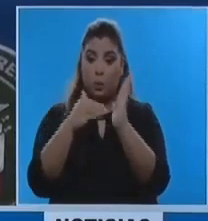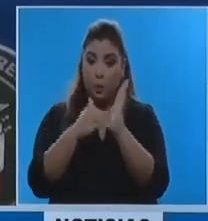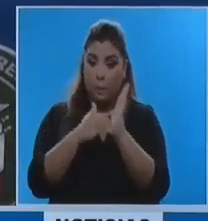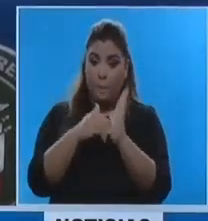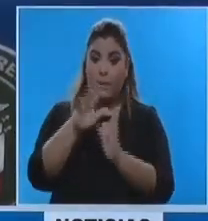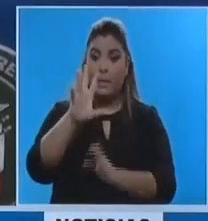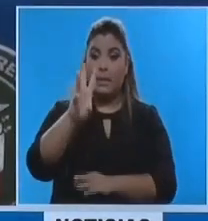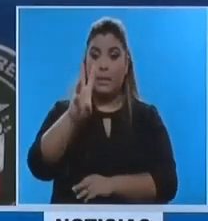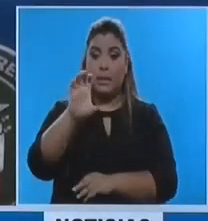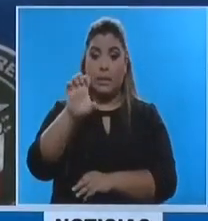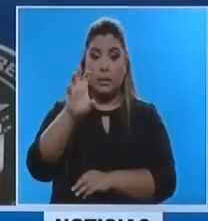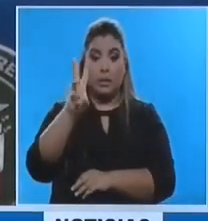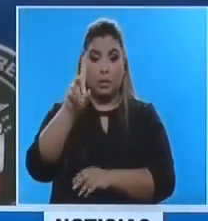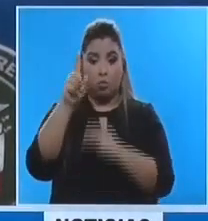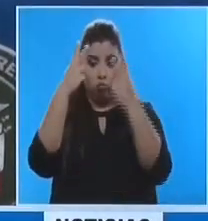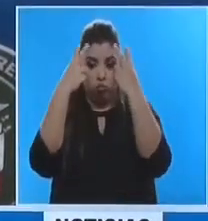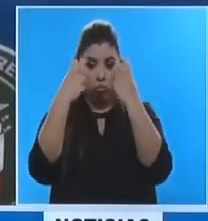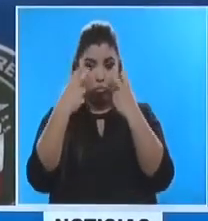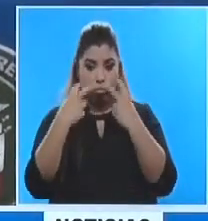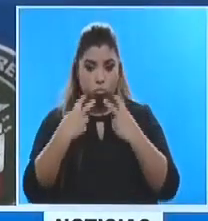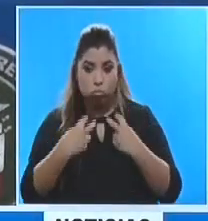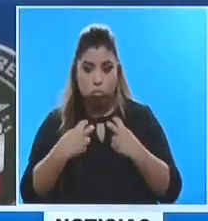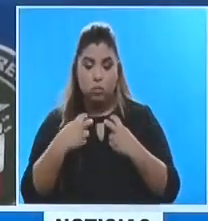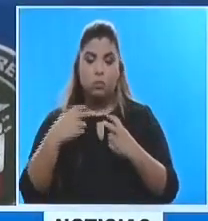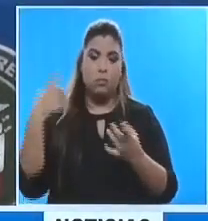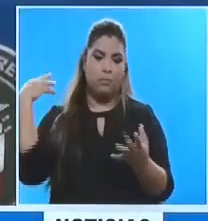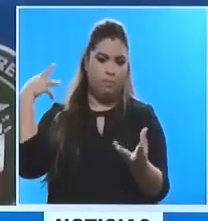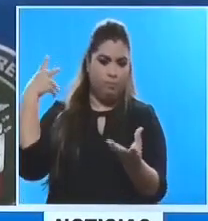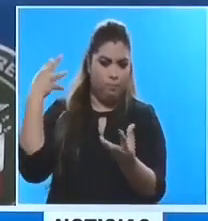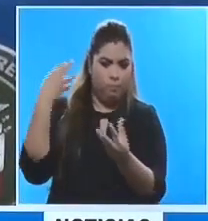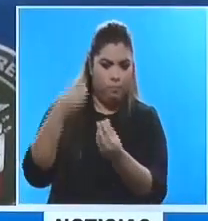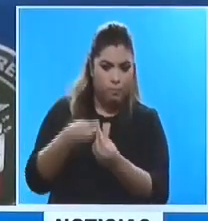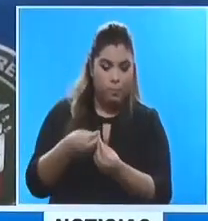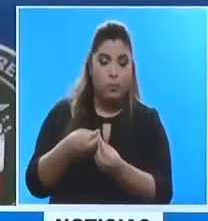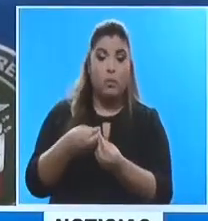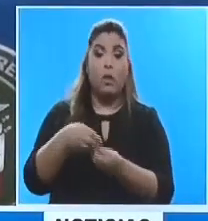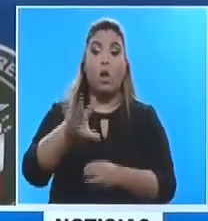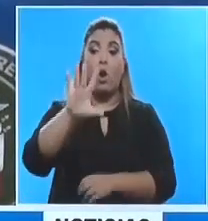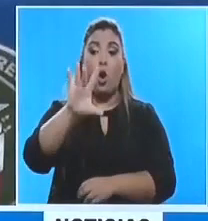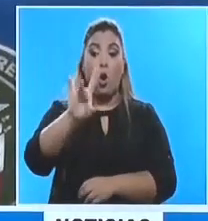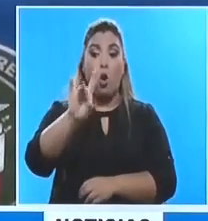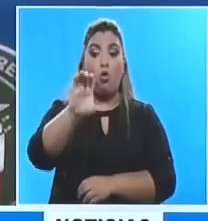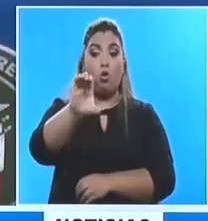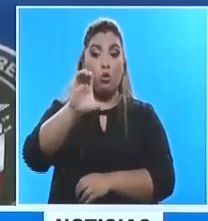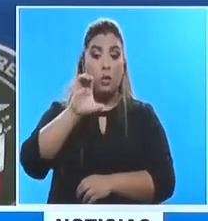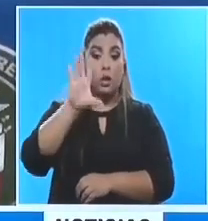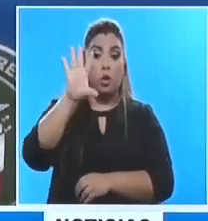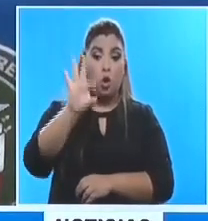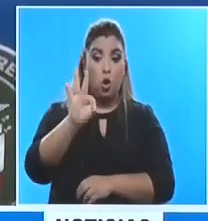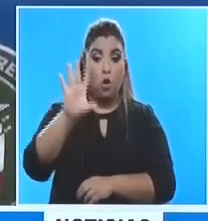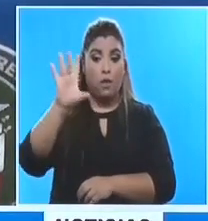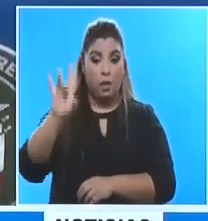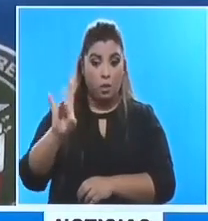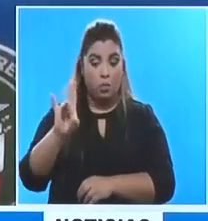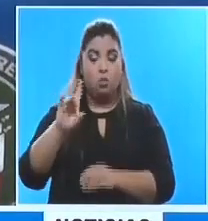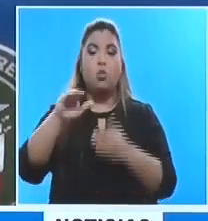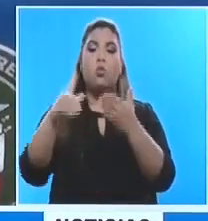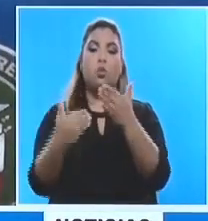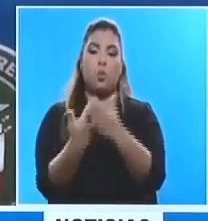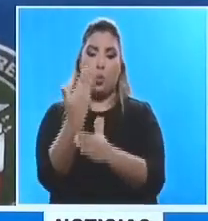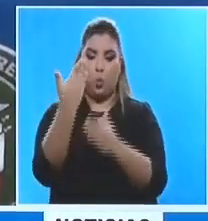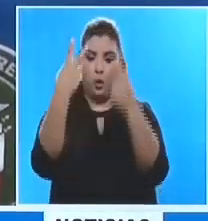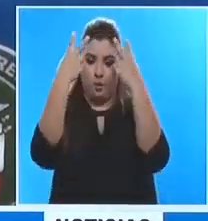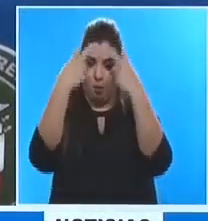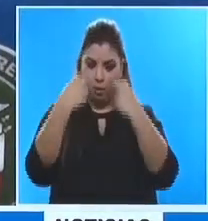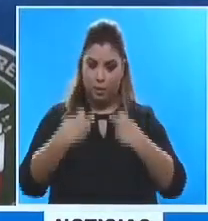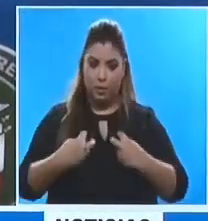44.561 pruebas totales acumuladas, de las cuales 898 son nuevas